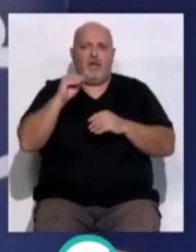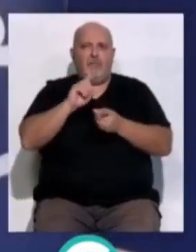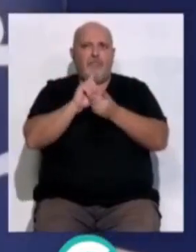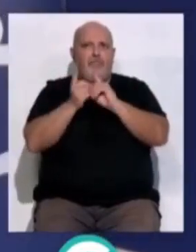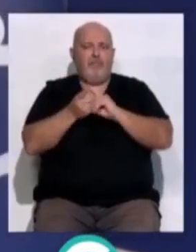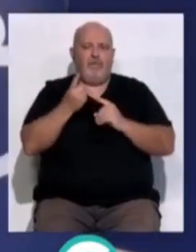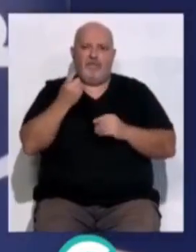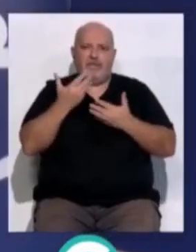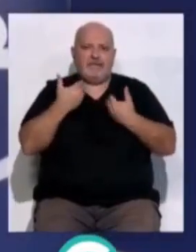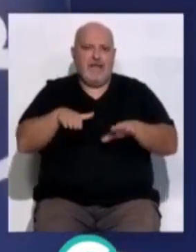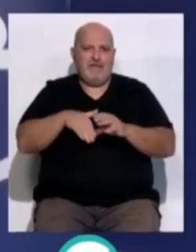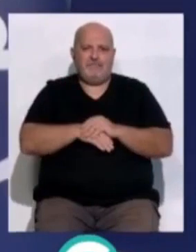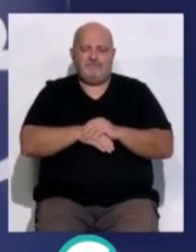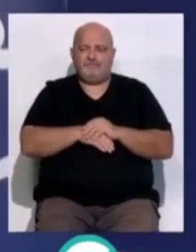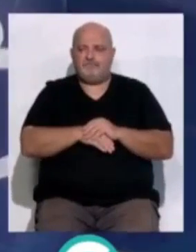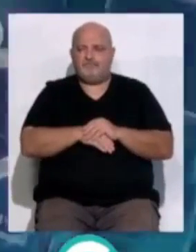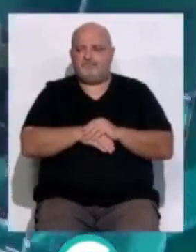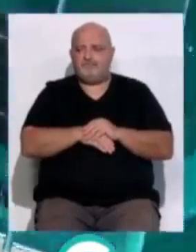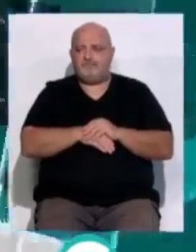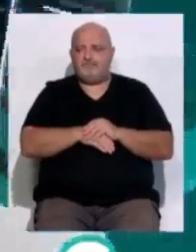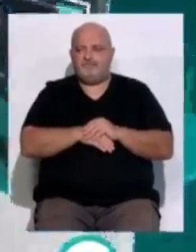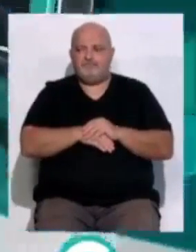resultar imprescindible.